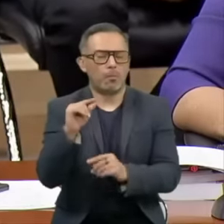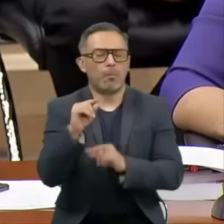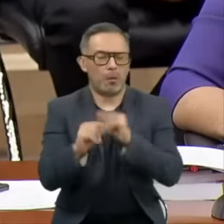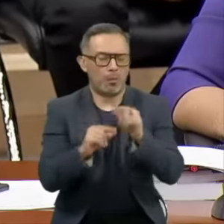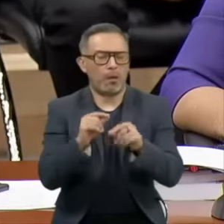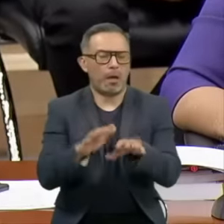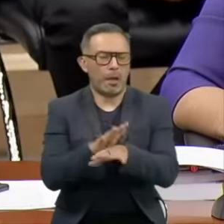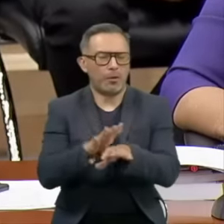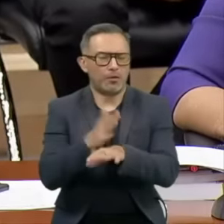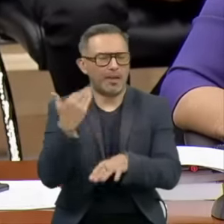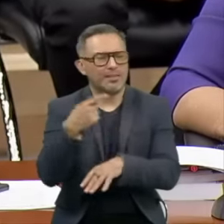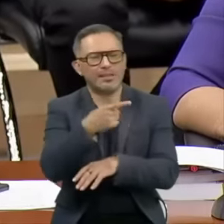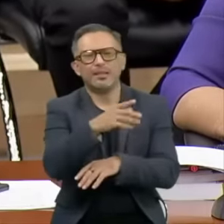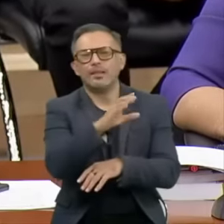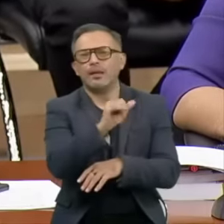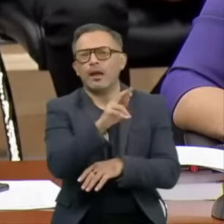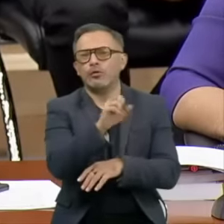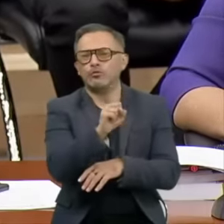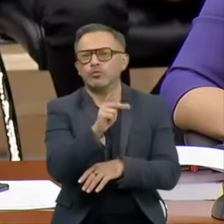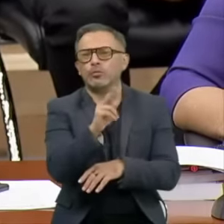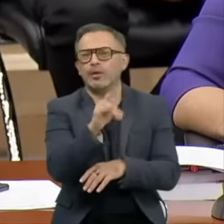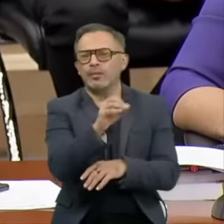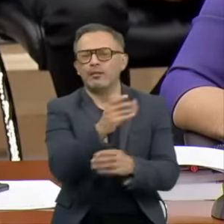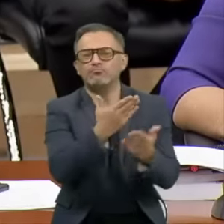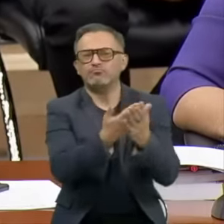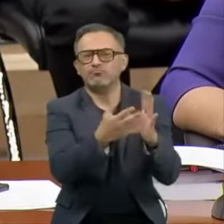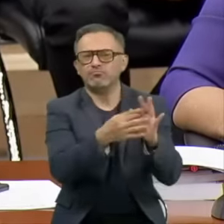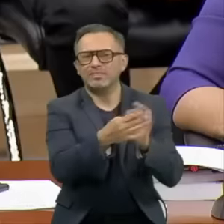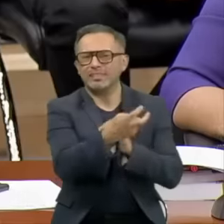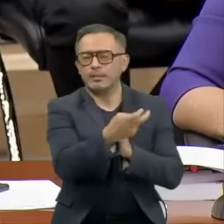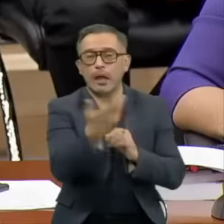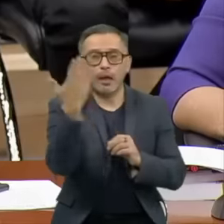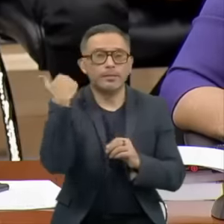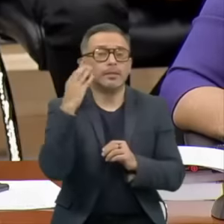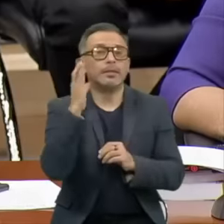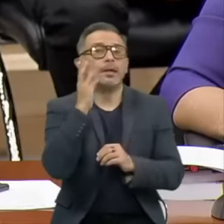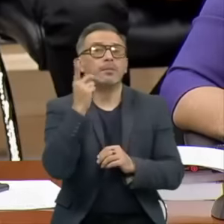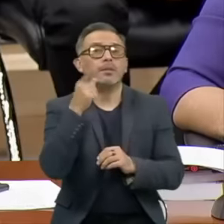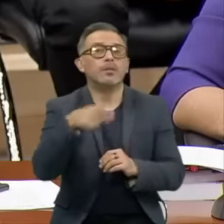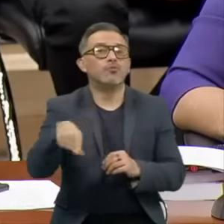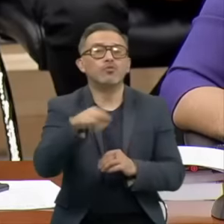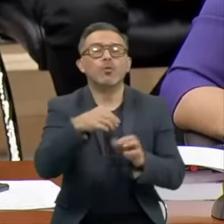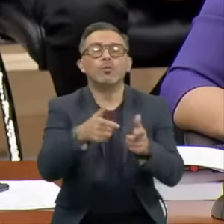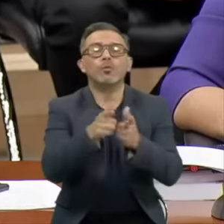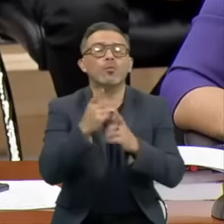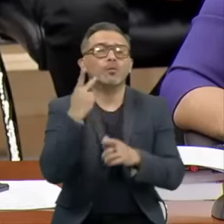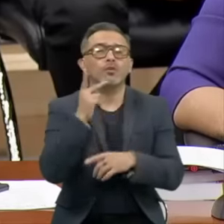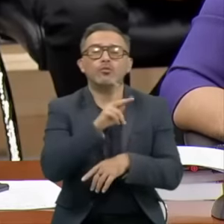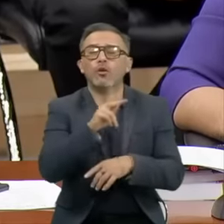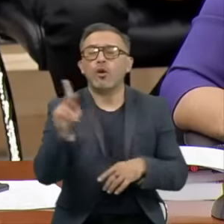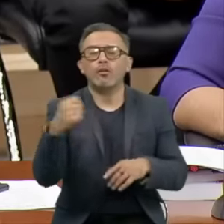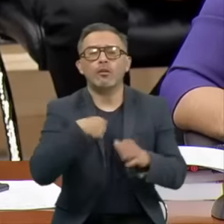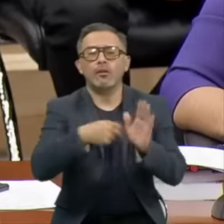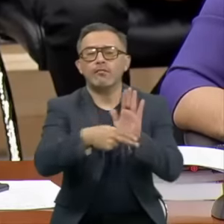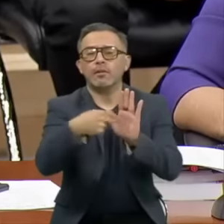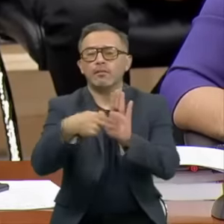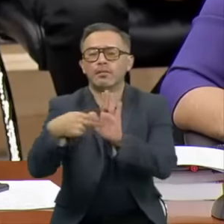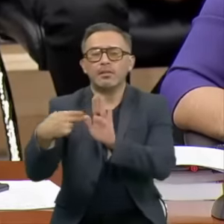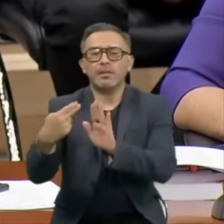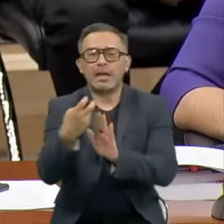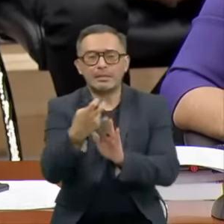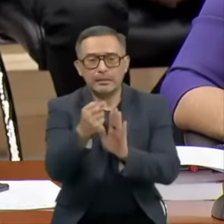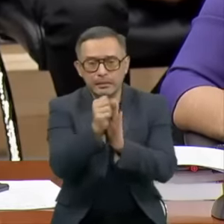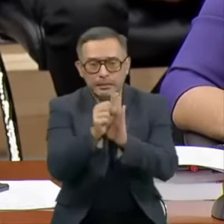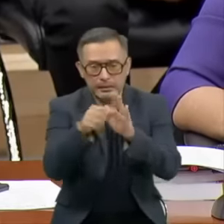que Carlos Puente planteó. En la Cámara de Diputados firmamos todas las fracciones parlamentarias a acabar con este